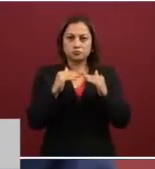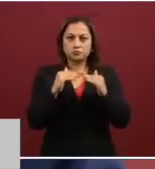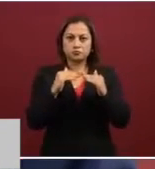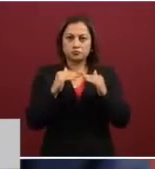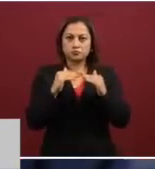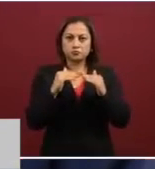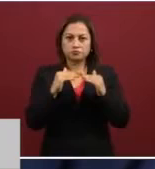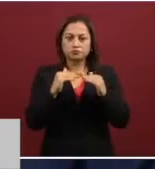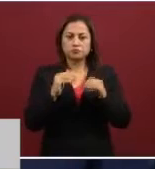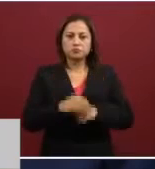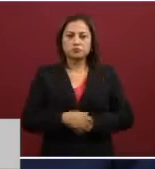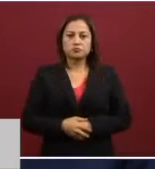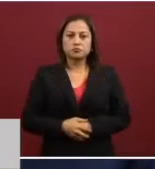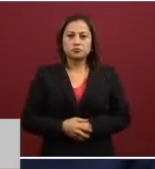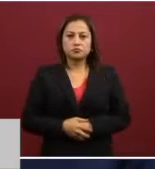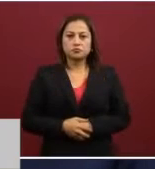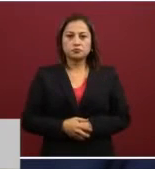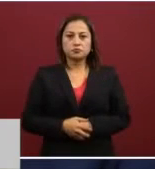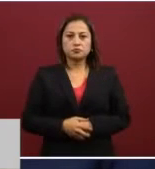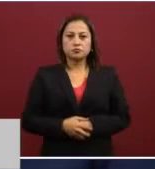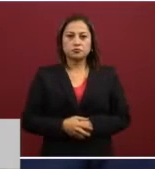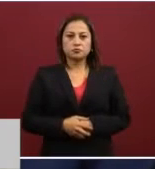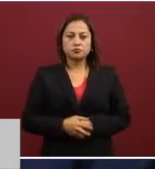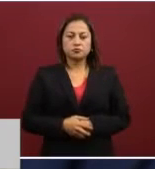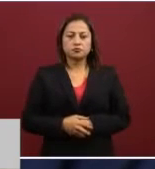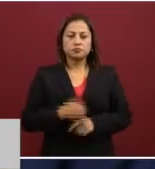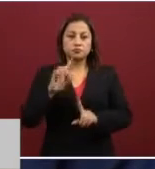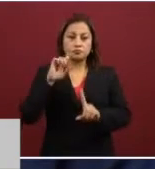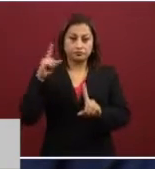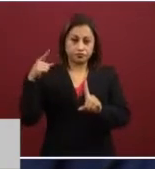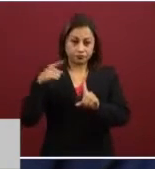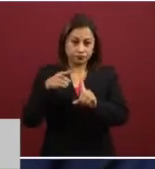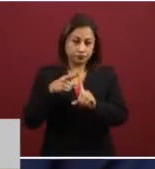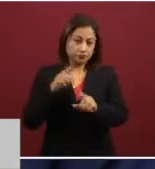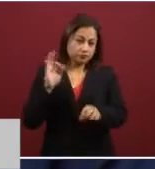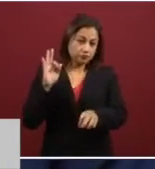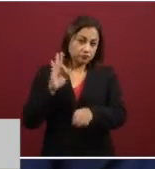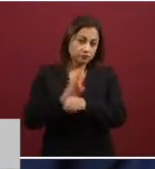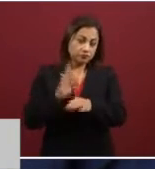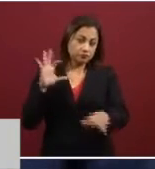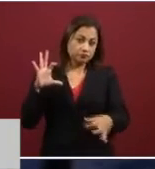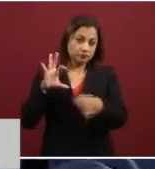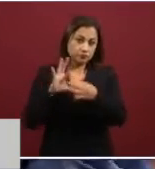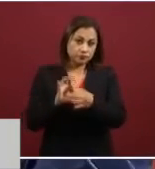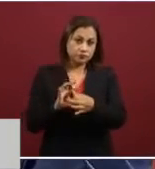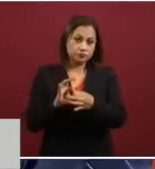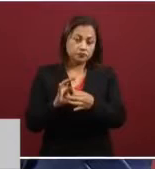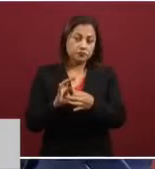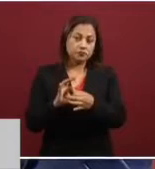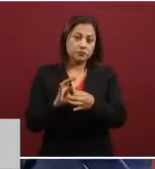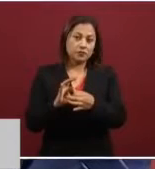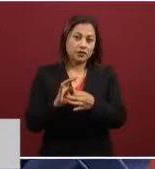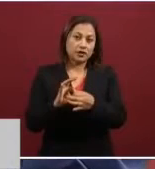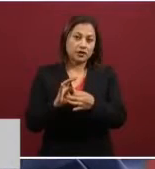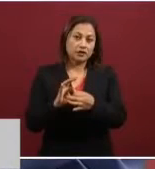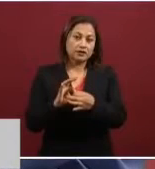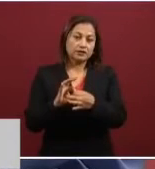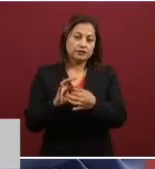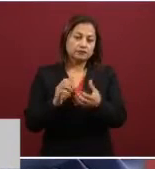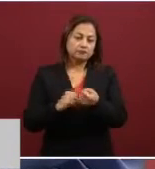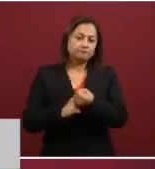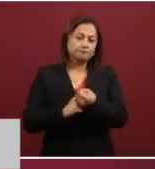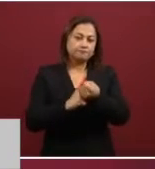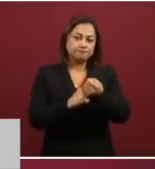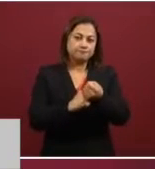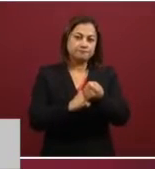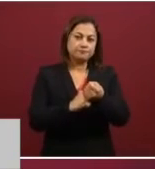la Homofobia, la Transfobia y la Bifobia. El gobierno garantizará la educación para todos los mexicanos a todos los niveles. También dio a conocer